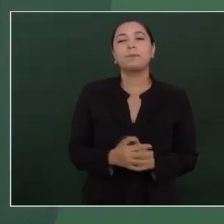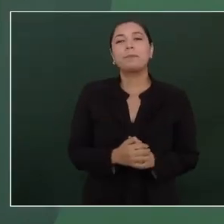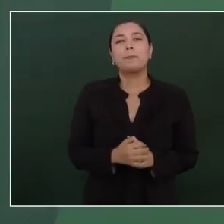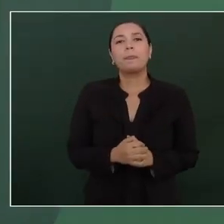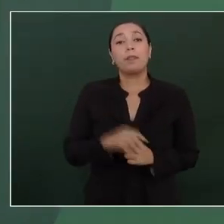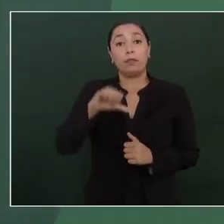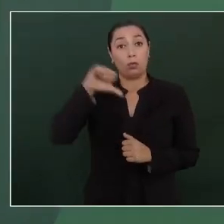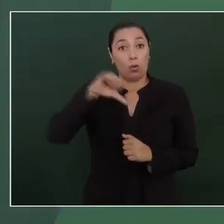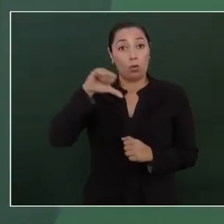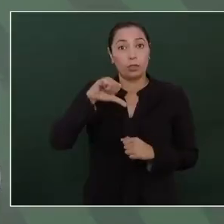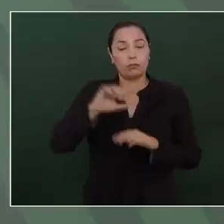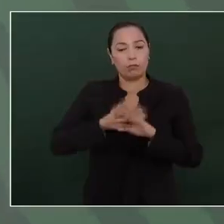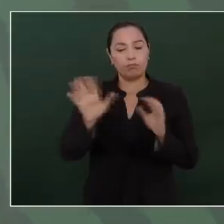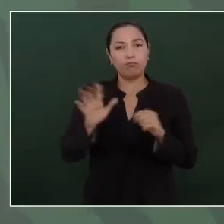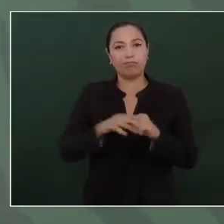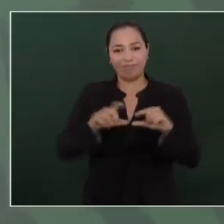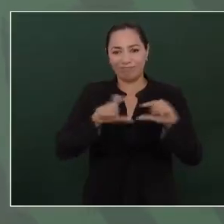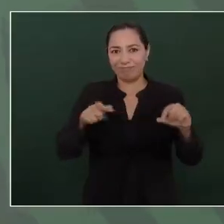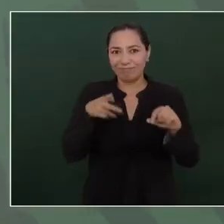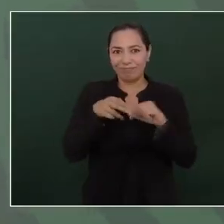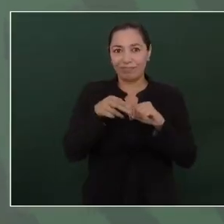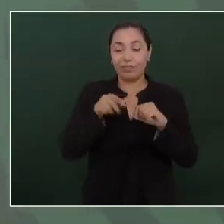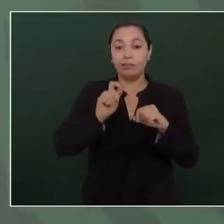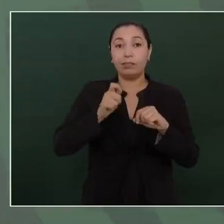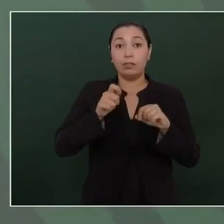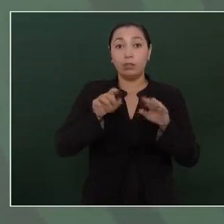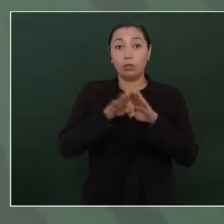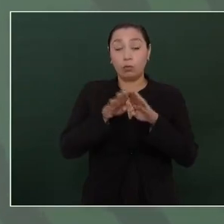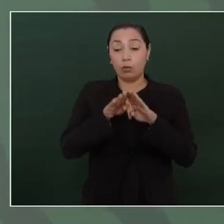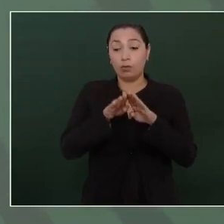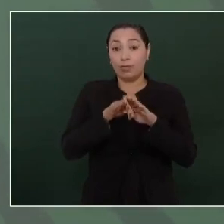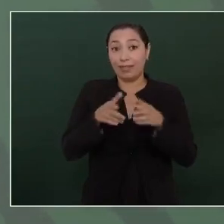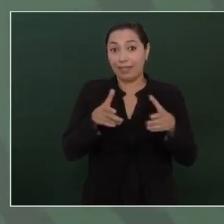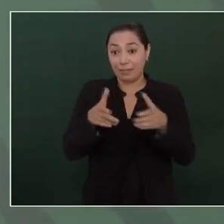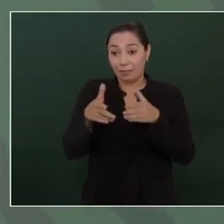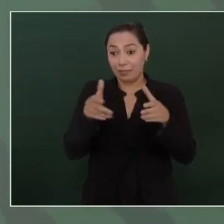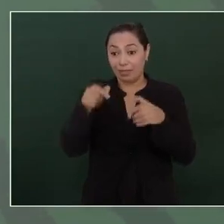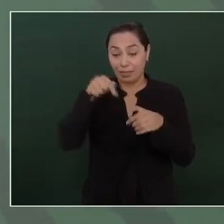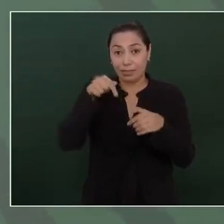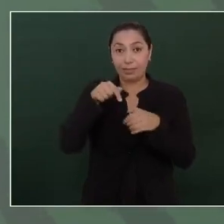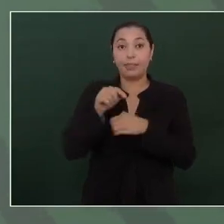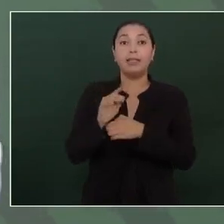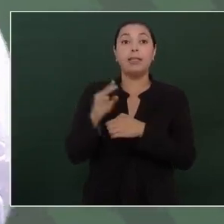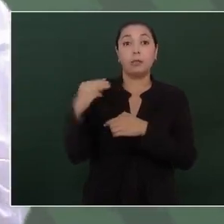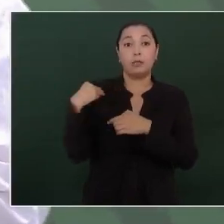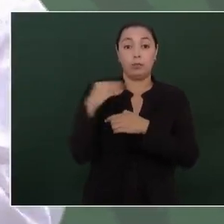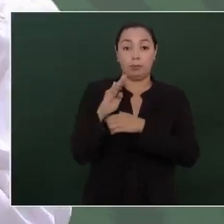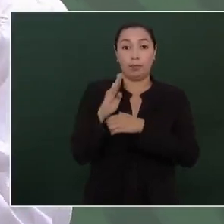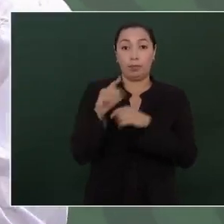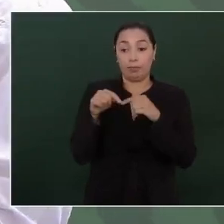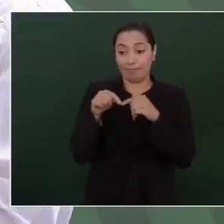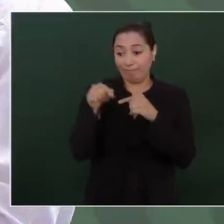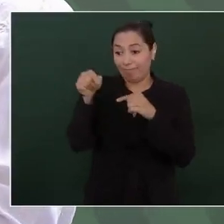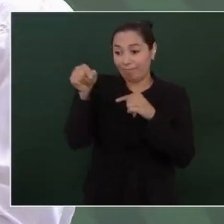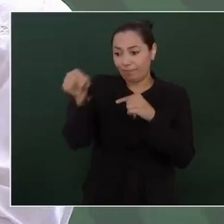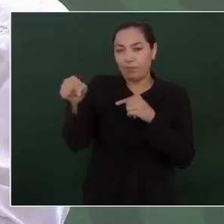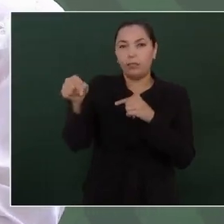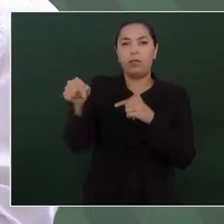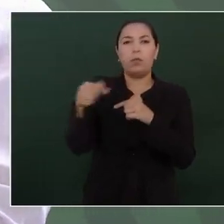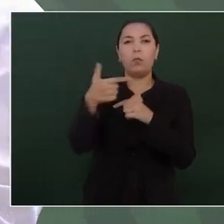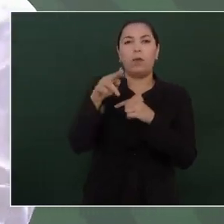hoy vamos a inaugurar el camino de Badiraguato a Guadalupe y Calvo,